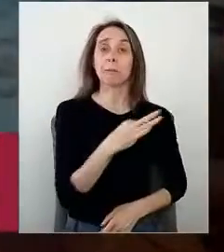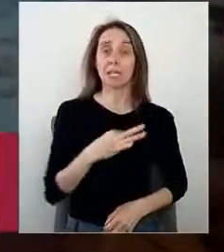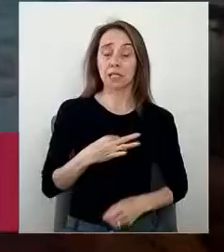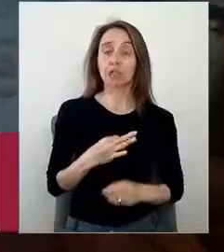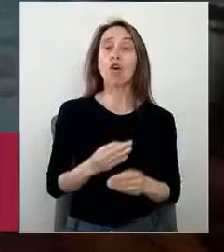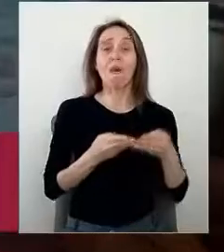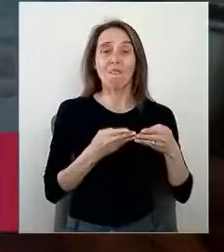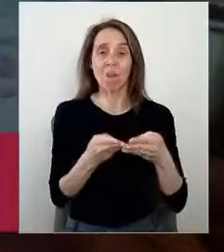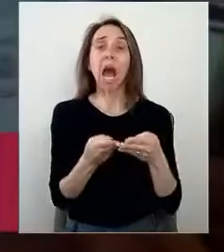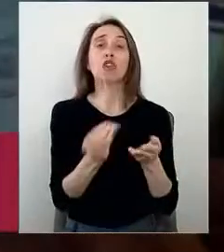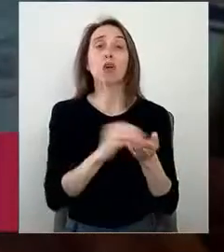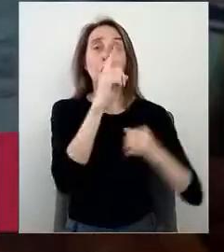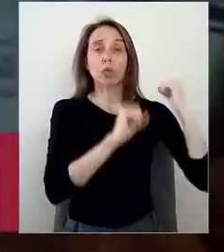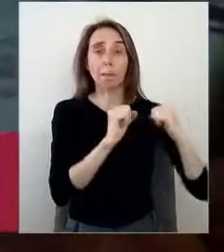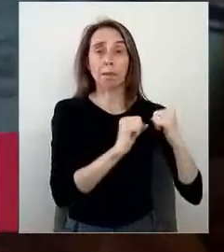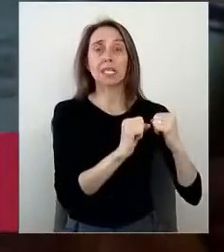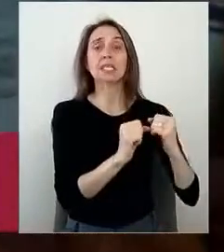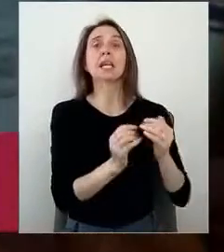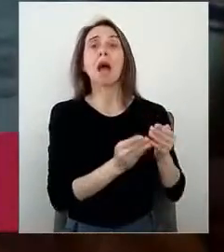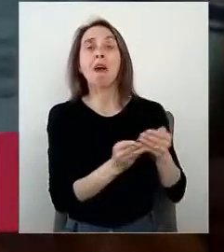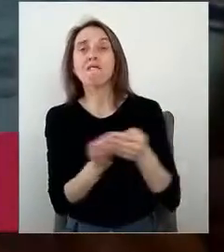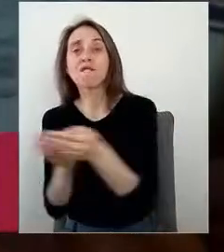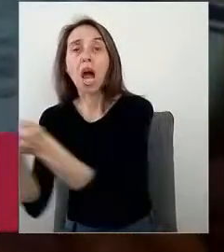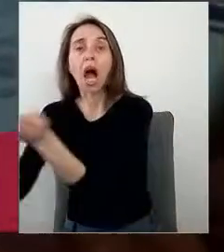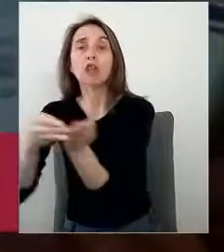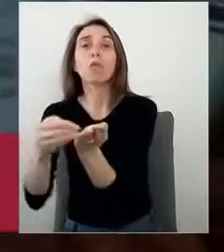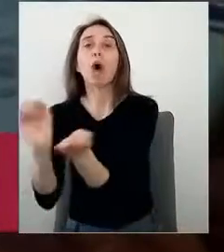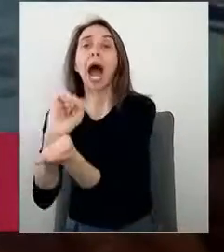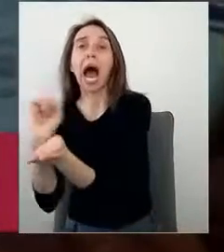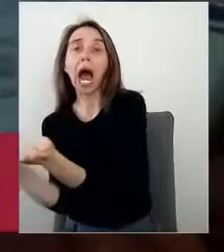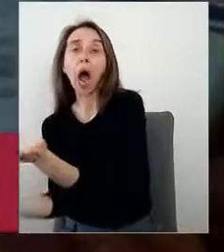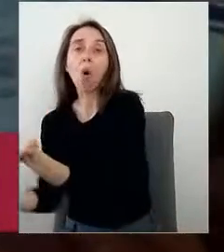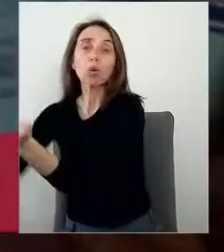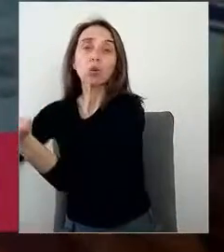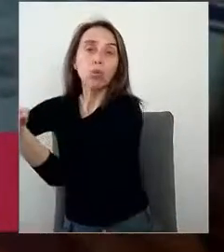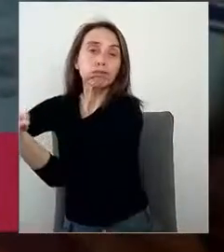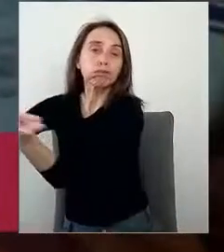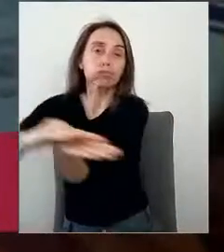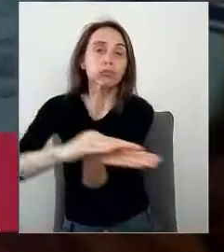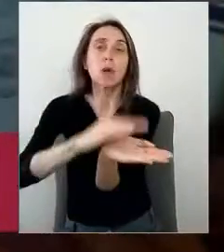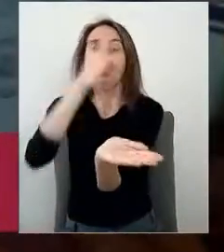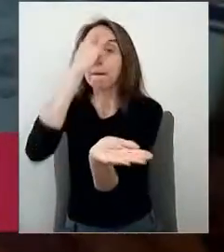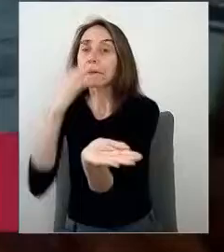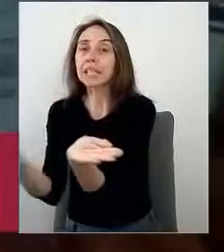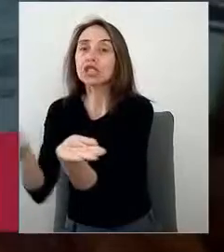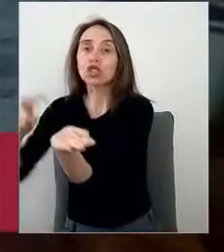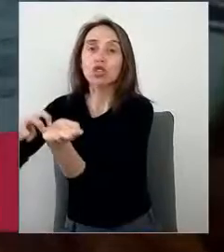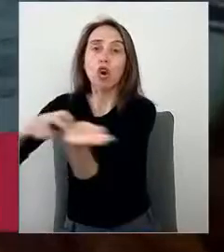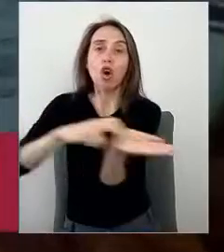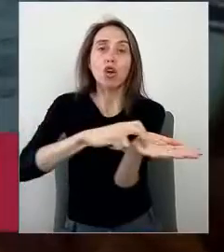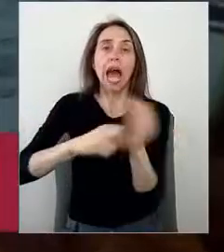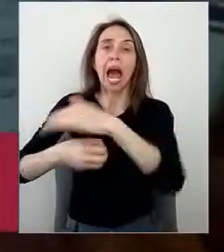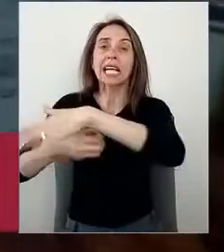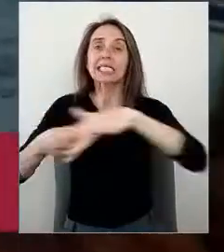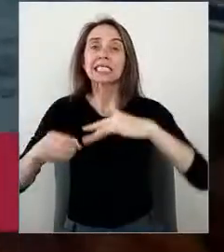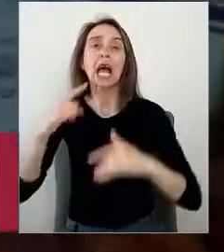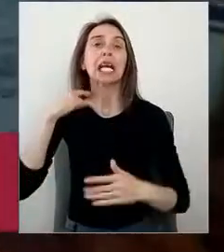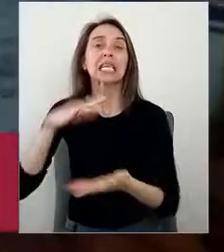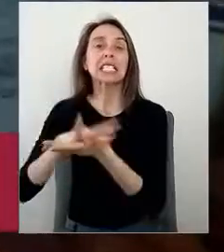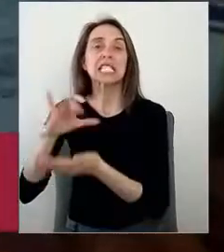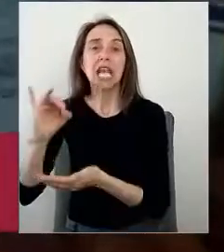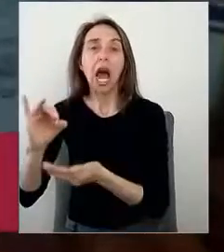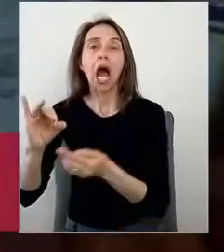más vehículos, hacer más ágil el paso de las y los vecinos de la isla Quinchao hacia la comuna de Dalcahue, pero